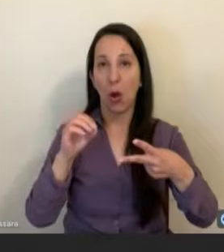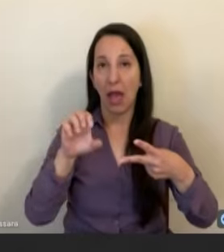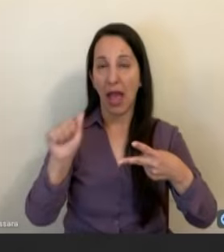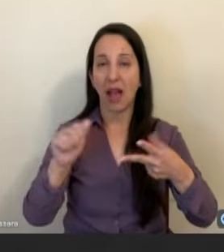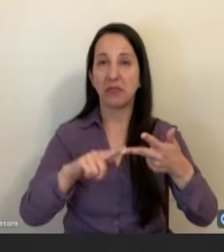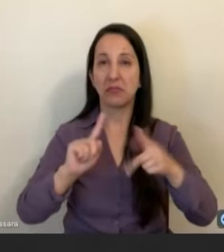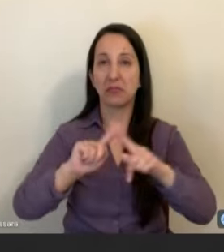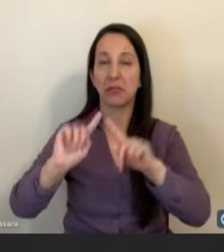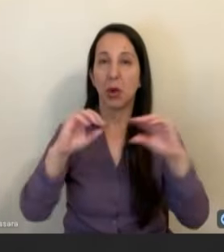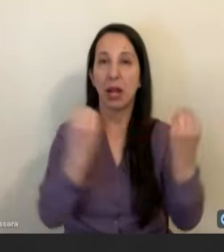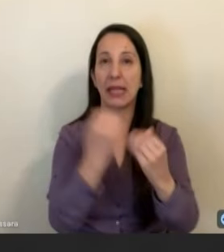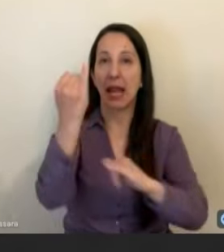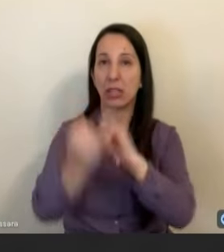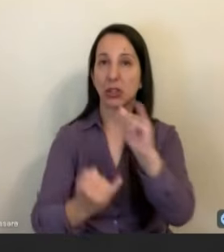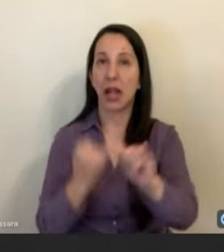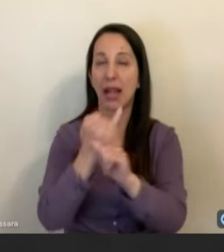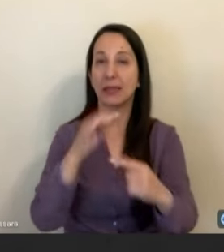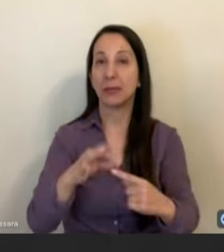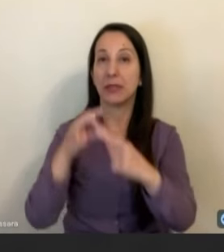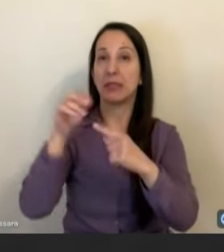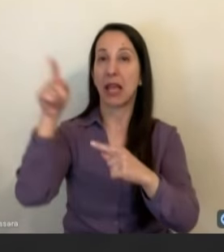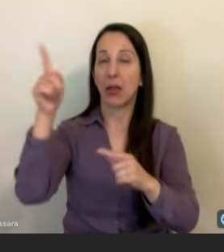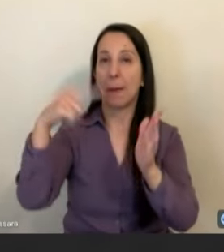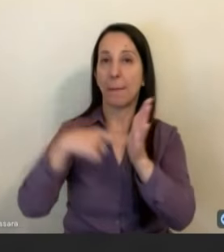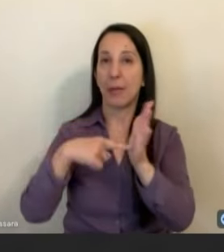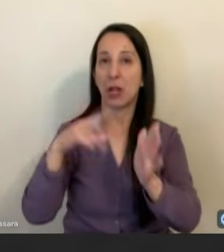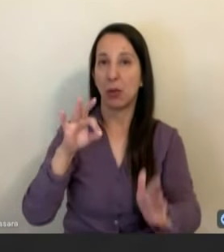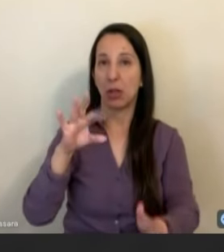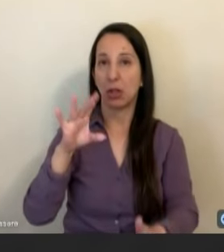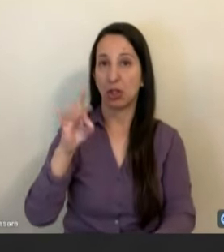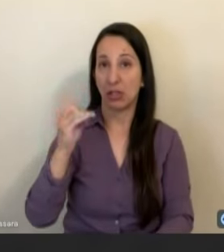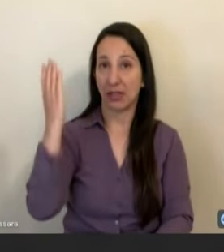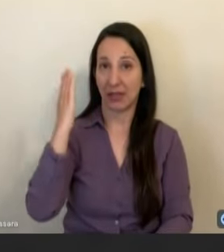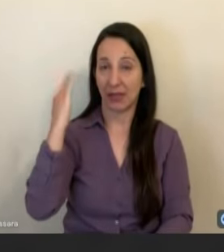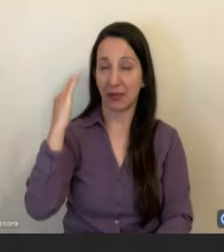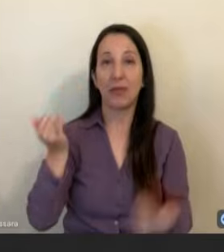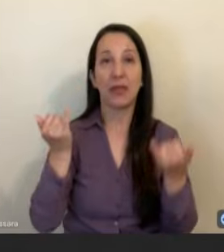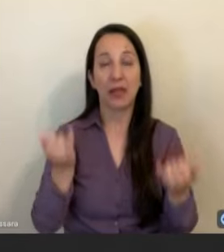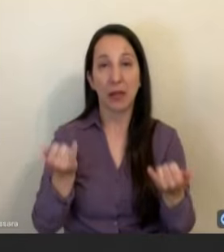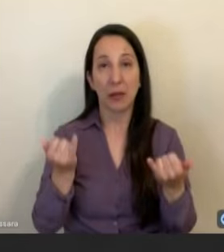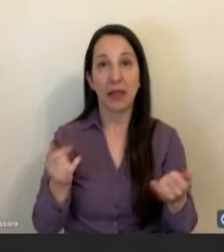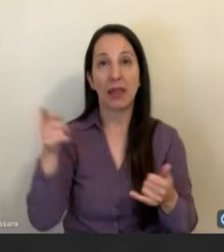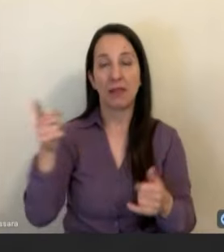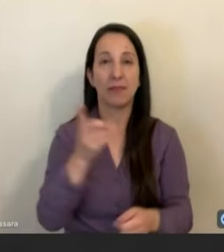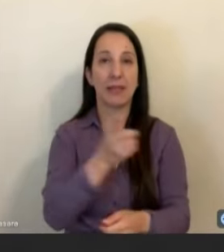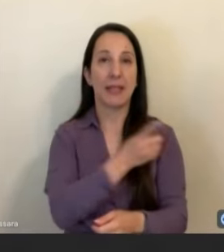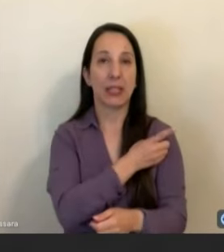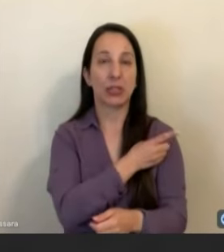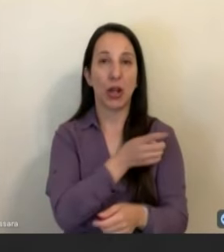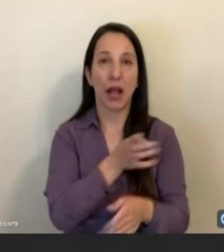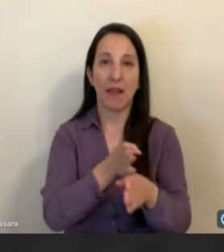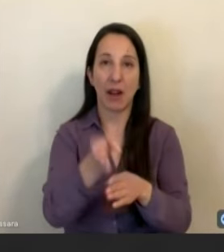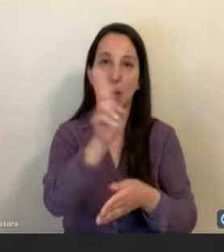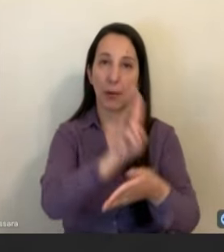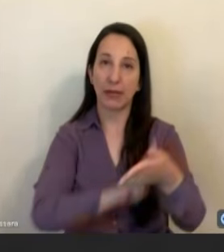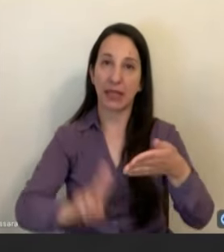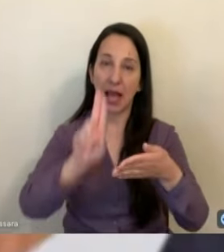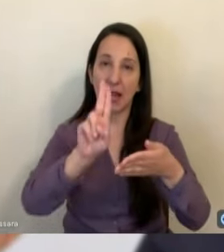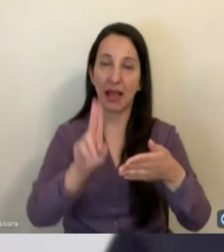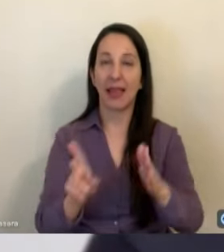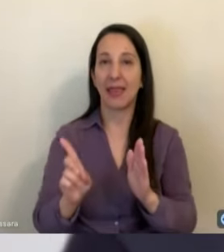internacionales especializados en 1980. Actualmente se dedica a la dirección de carrera universitaria de Derecho y a